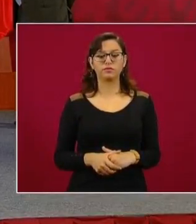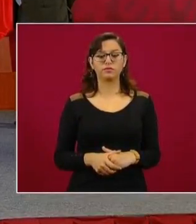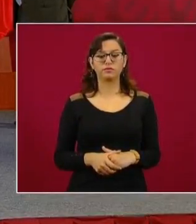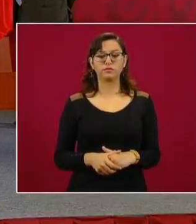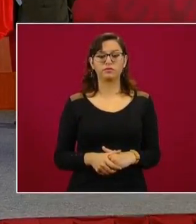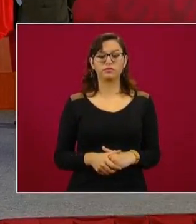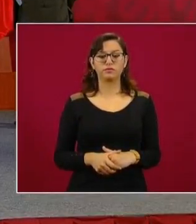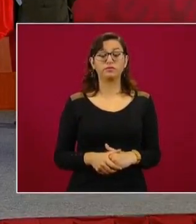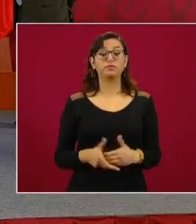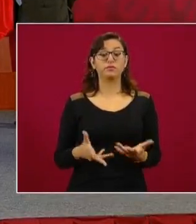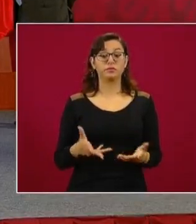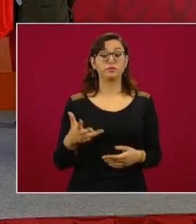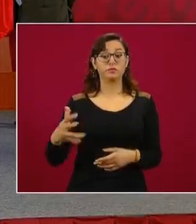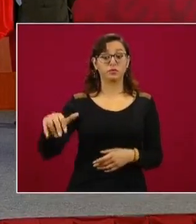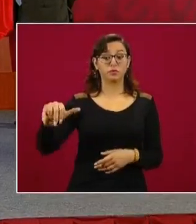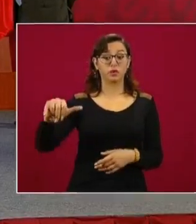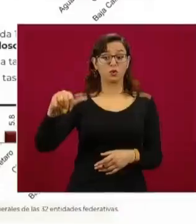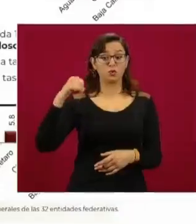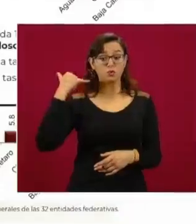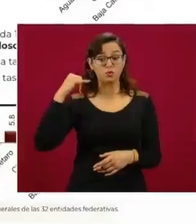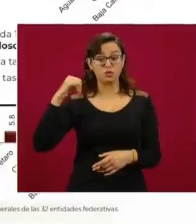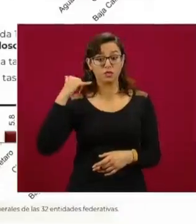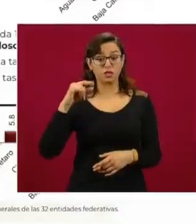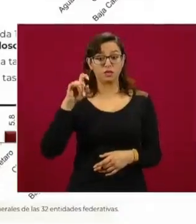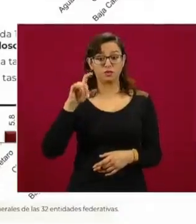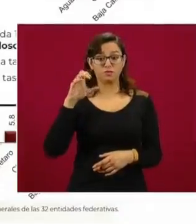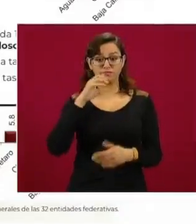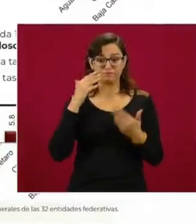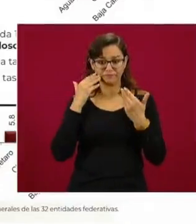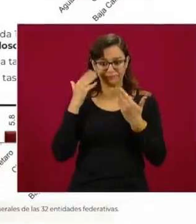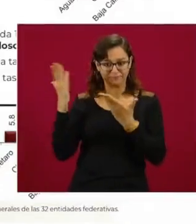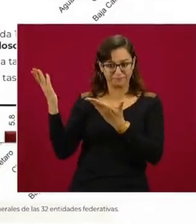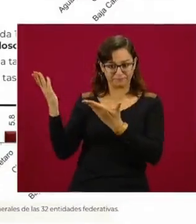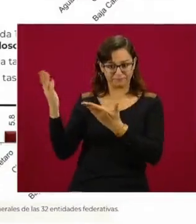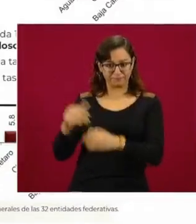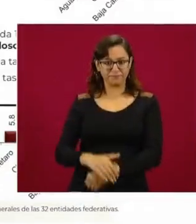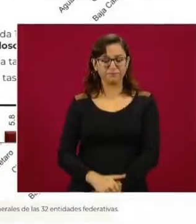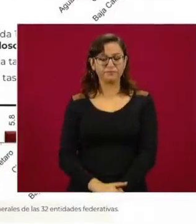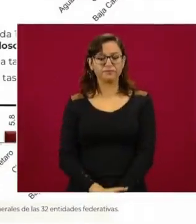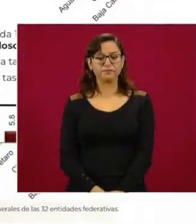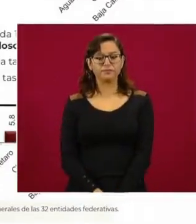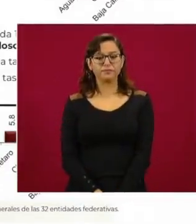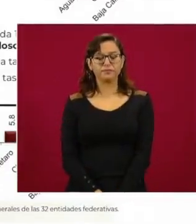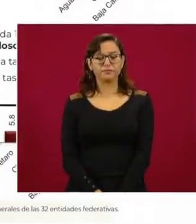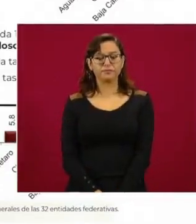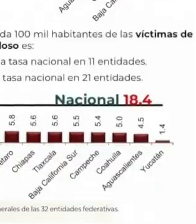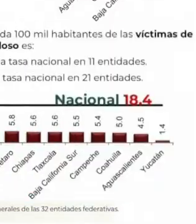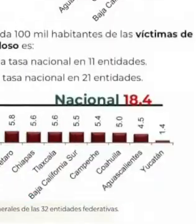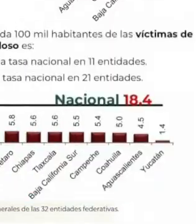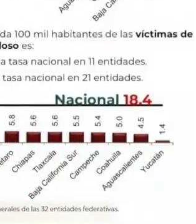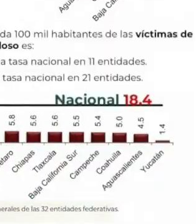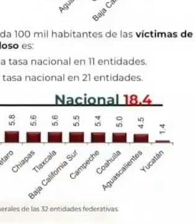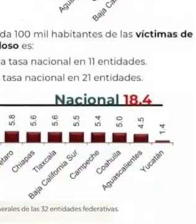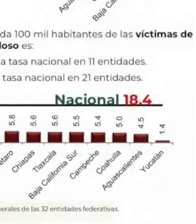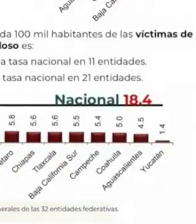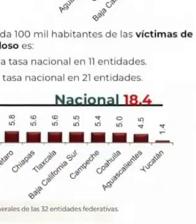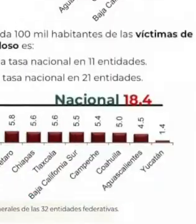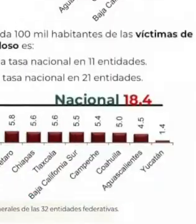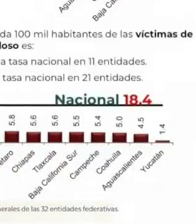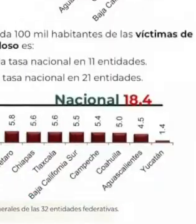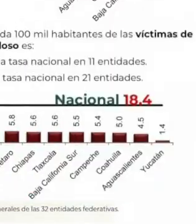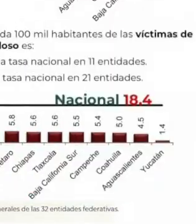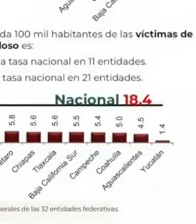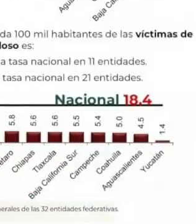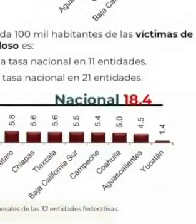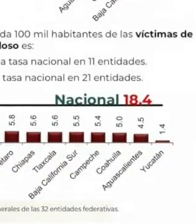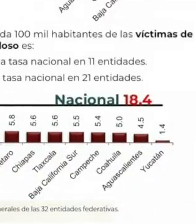línea está Yucatán, Aguascalientes, Coahuila, que históricamente tuvo problemas, Campeche, Baja Sur, que históricamente tuvo